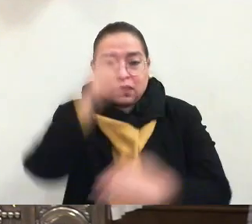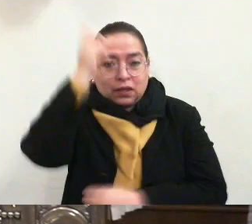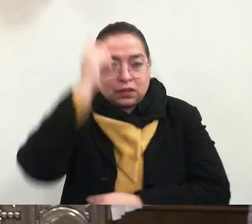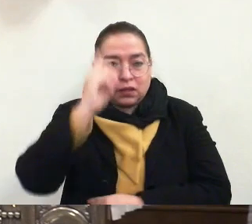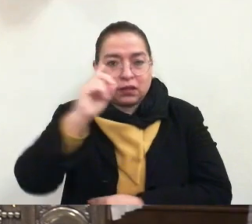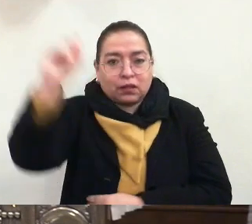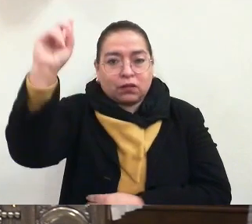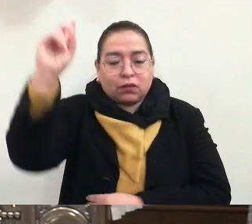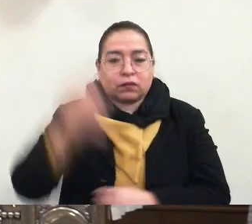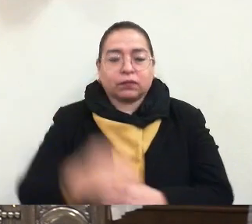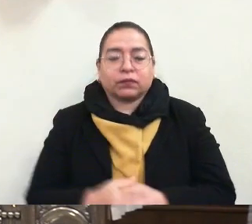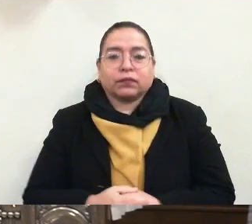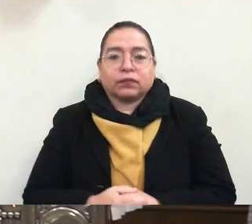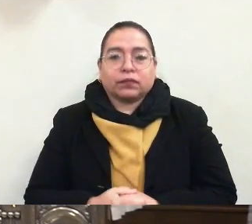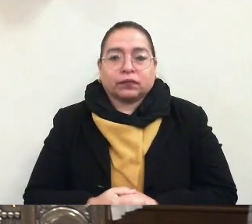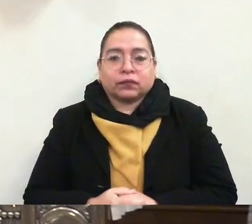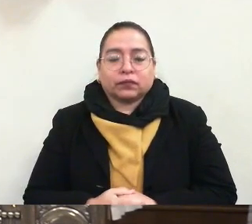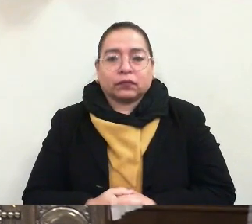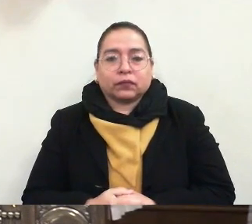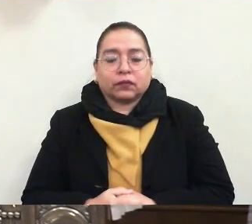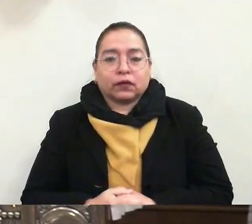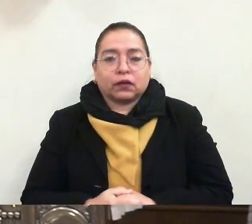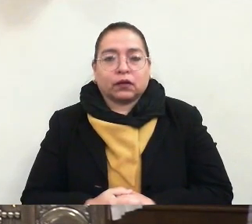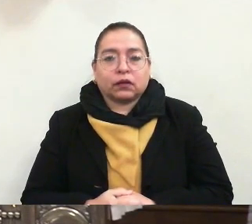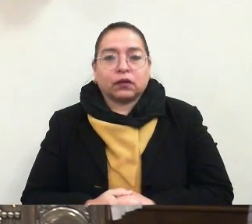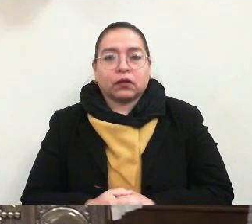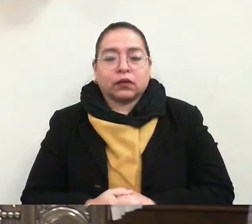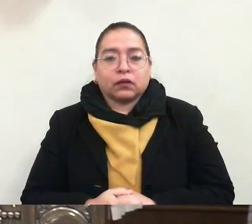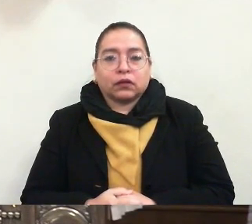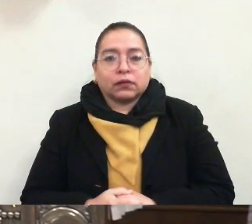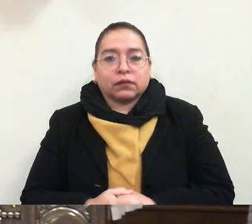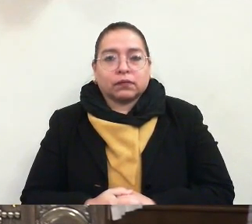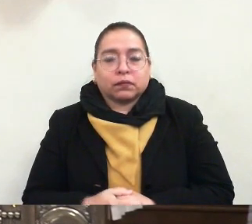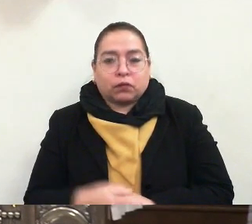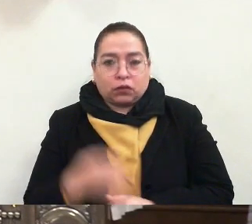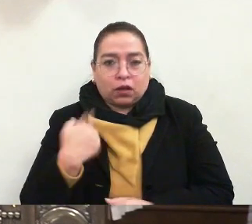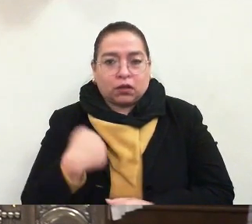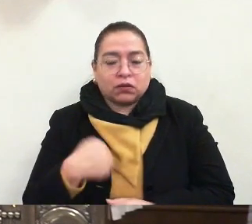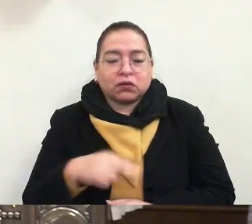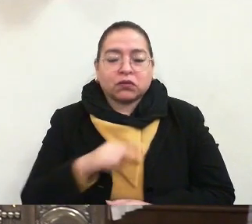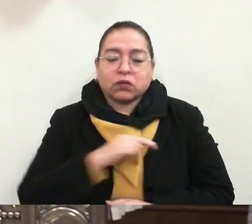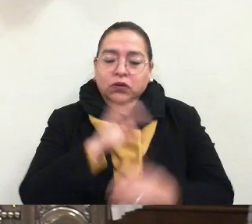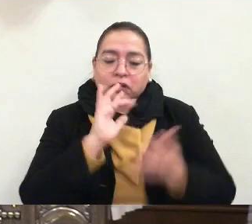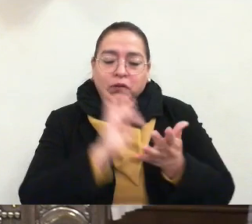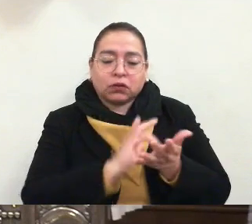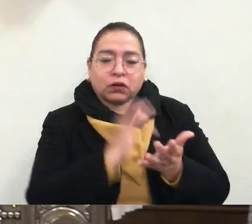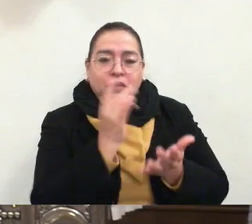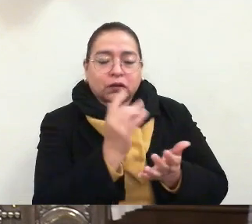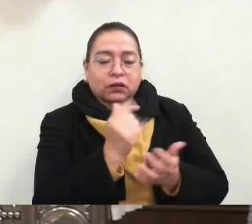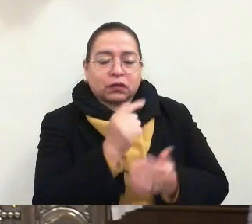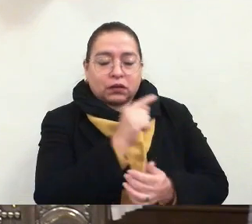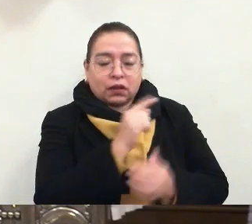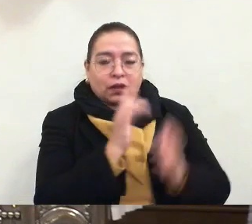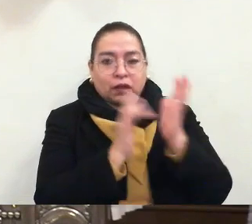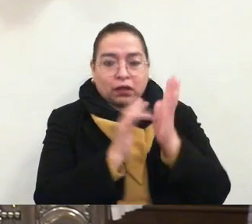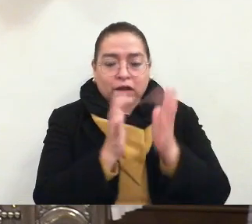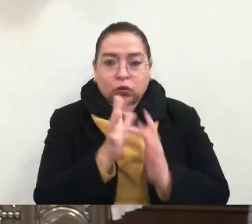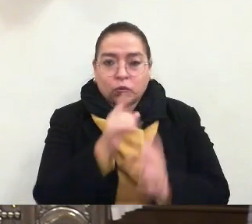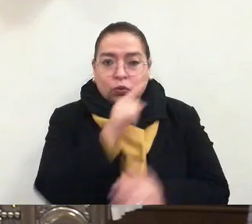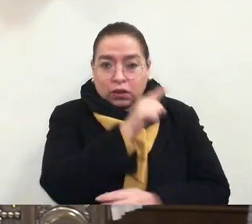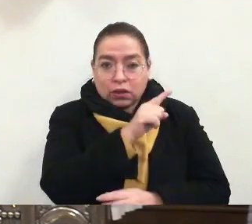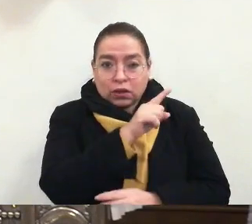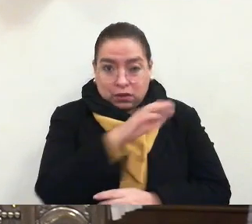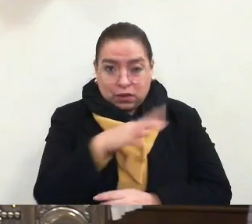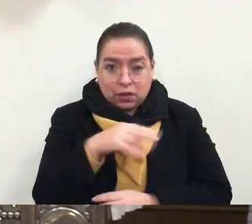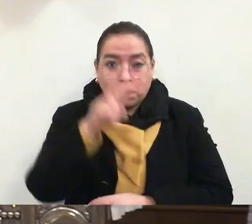Agradecemos que Cristo haya querido vivir entre nosotros y nos